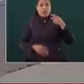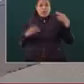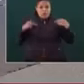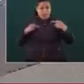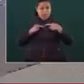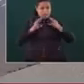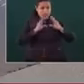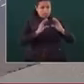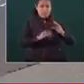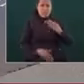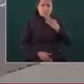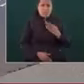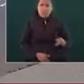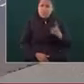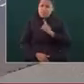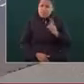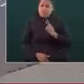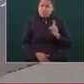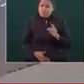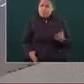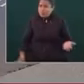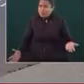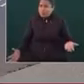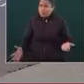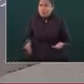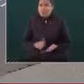Pon el Face.